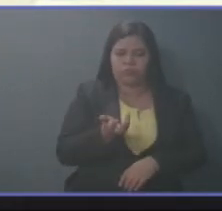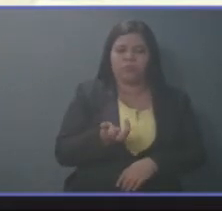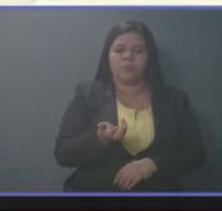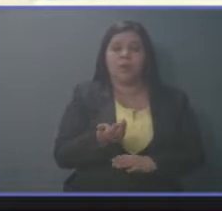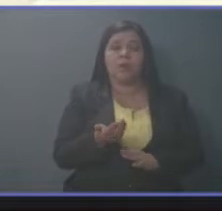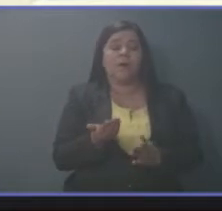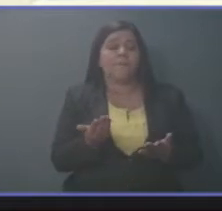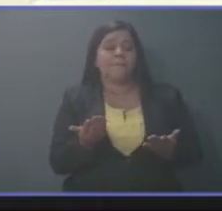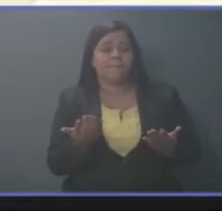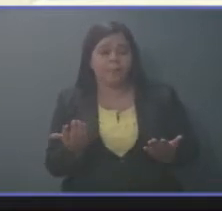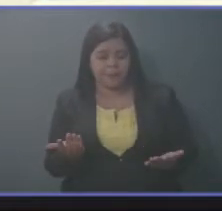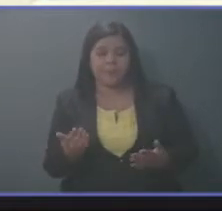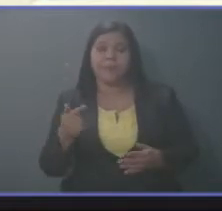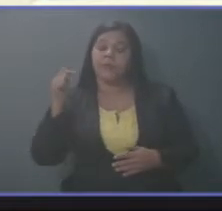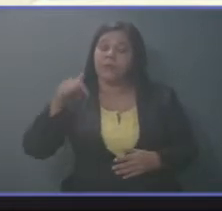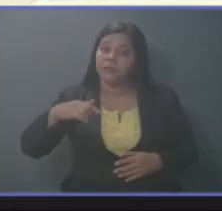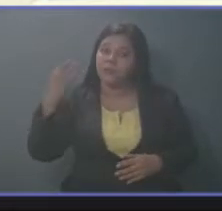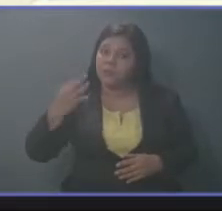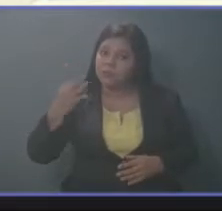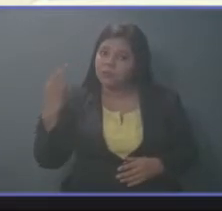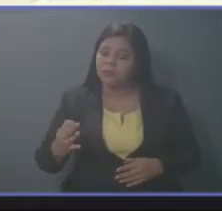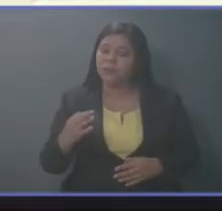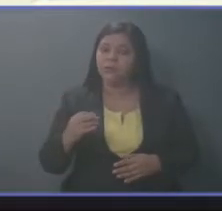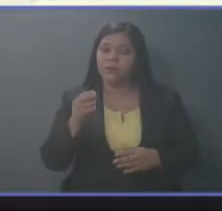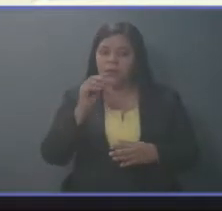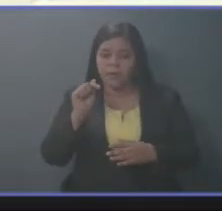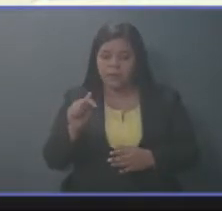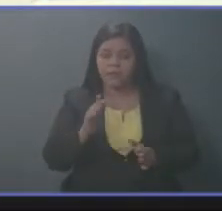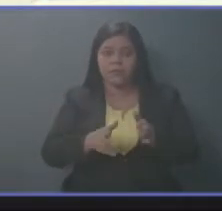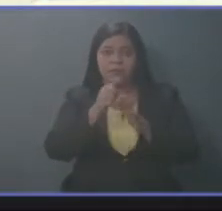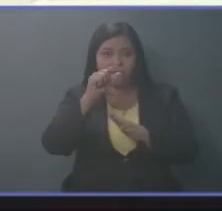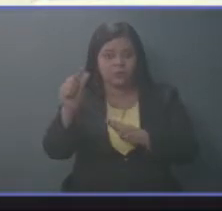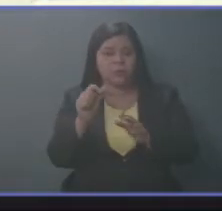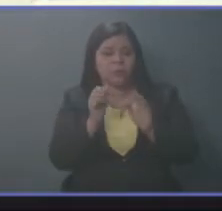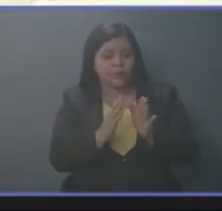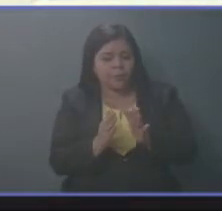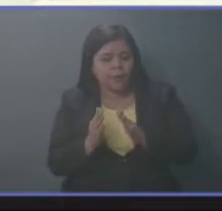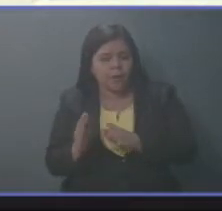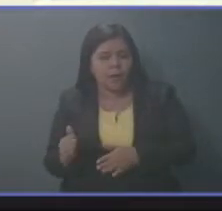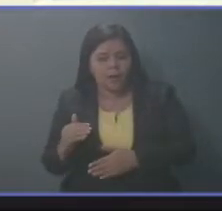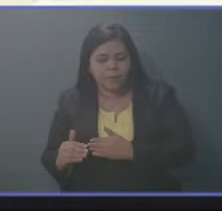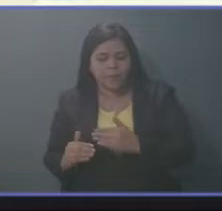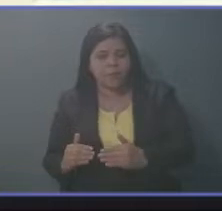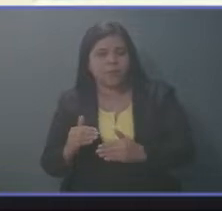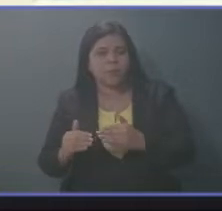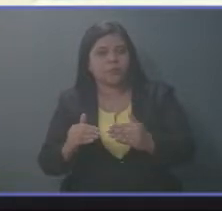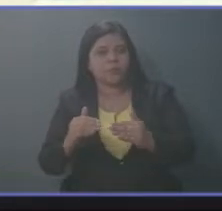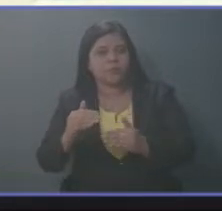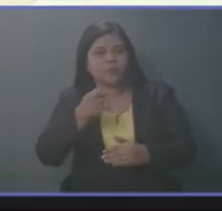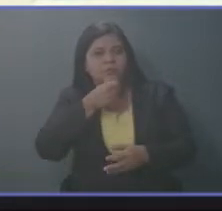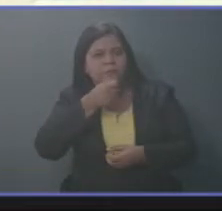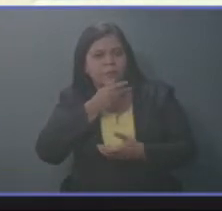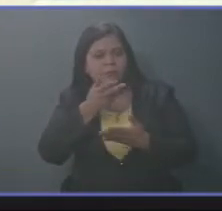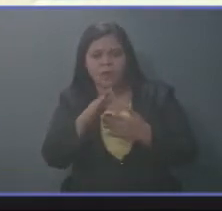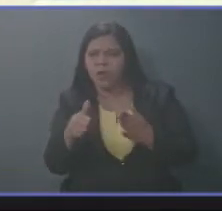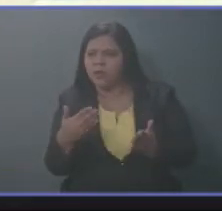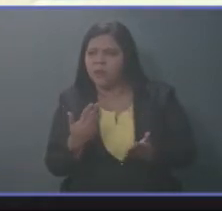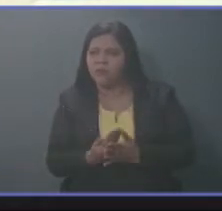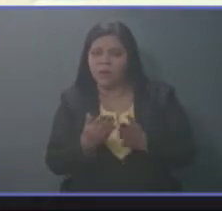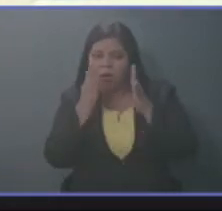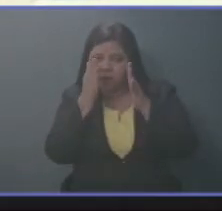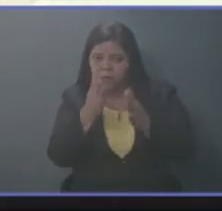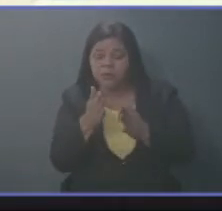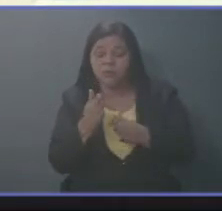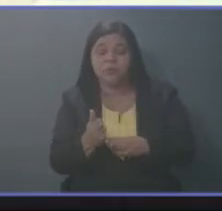COVID-19, siendo necesario que la referida instancia elabore, implemente y difunda los protocolos para la atención